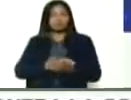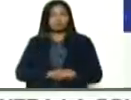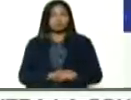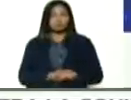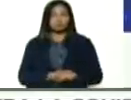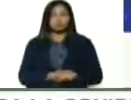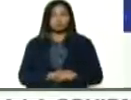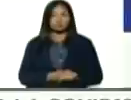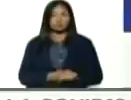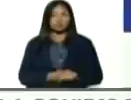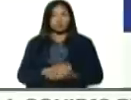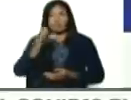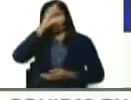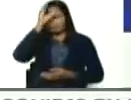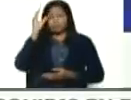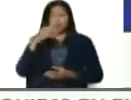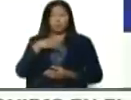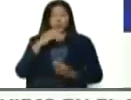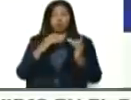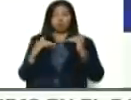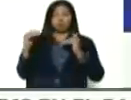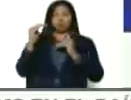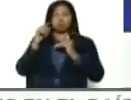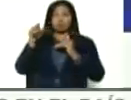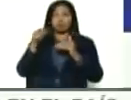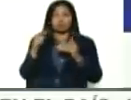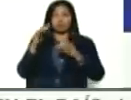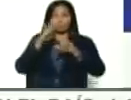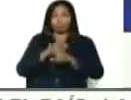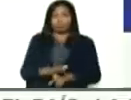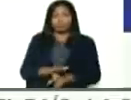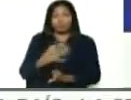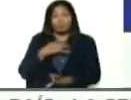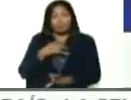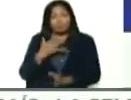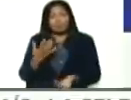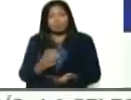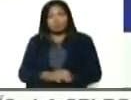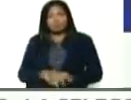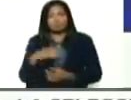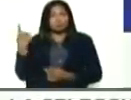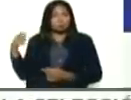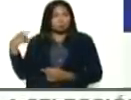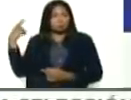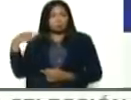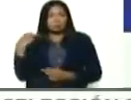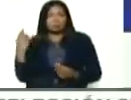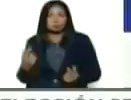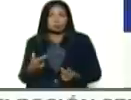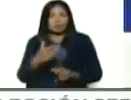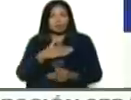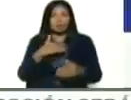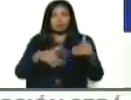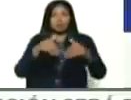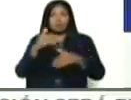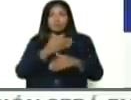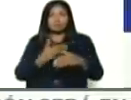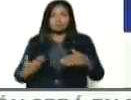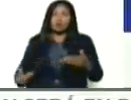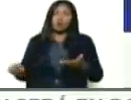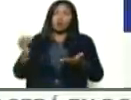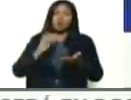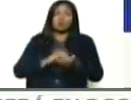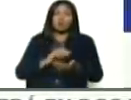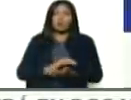capriles radonski no ha podido superar esa derrota anda como loco por ahí quiere ser candidato presidencial otra